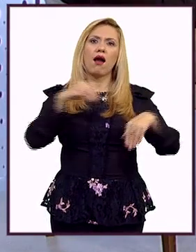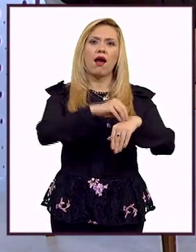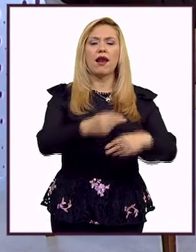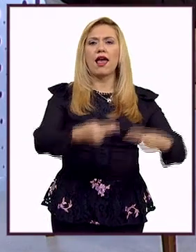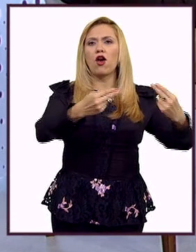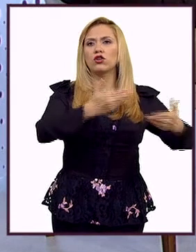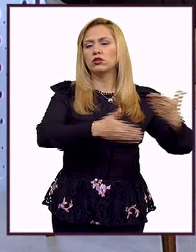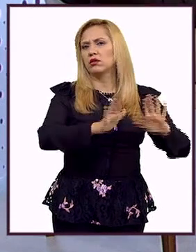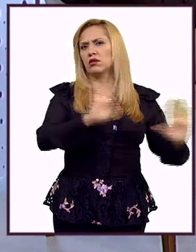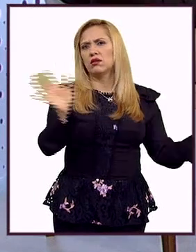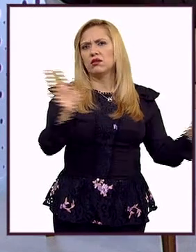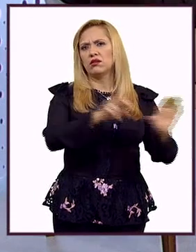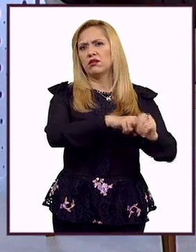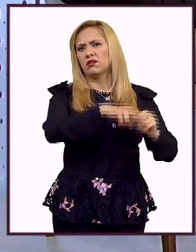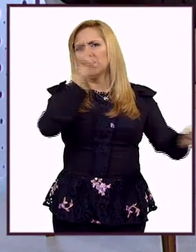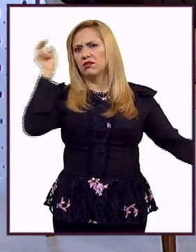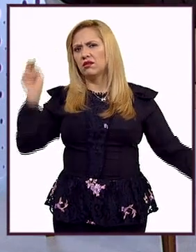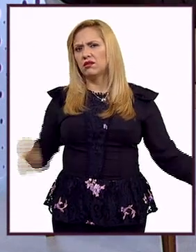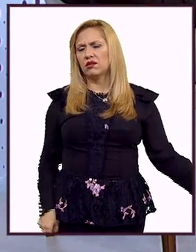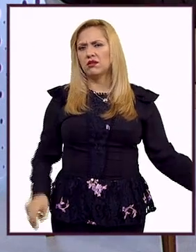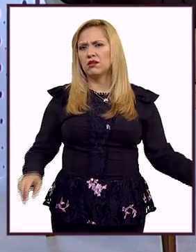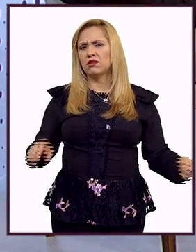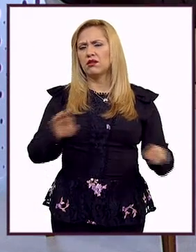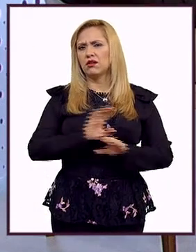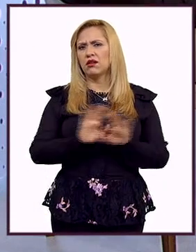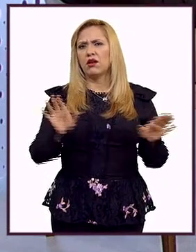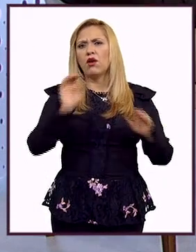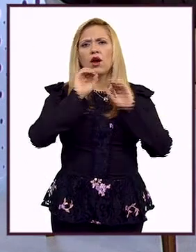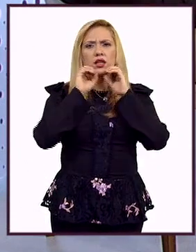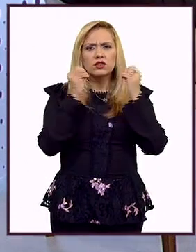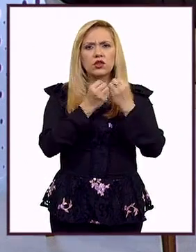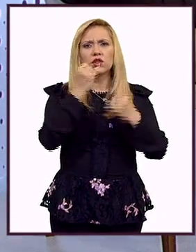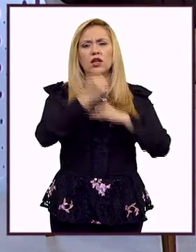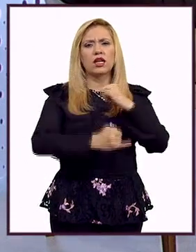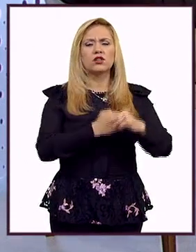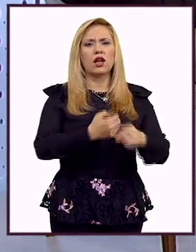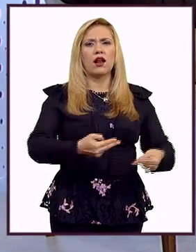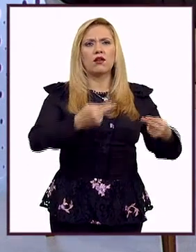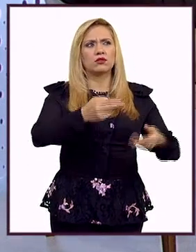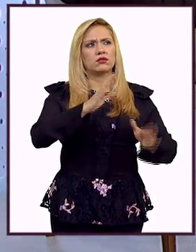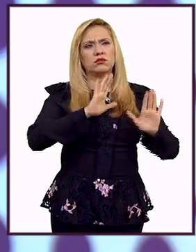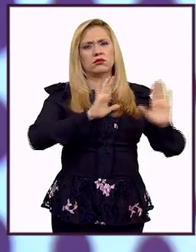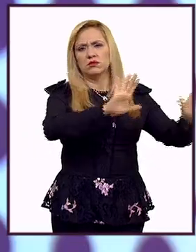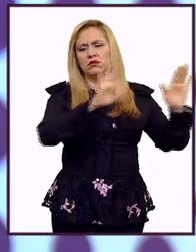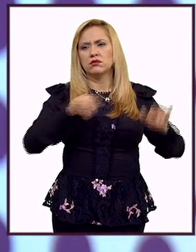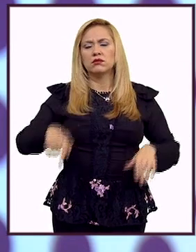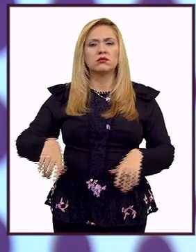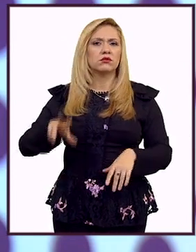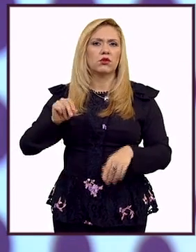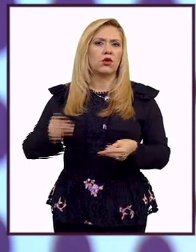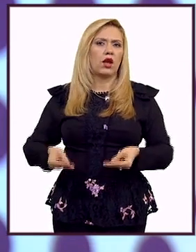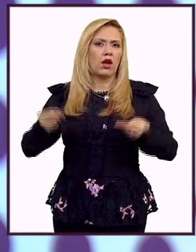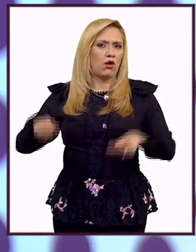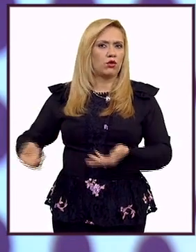negociaciones de la Organización Mundial del Comercio y así surge la Vía Campesina como una reivindicación de que eso no se negociara, ¿no? De que no empezaran en una negociación